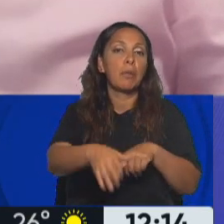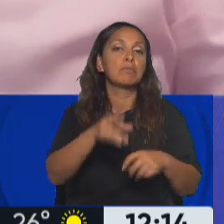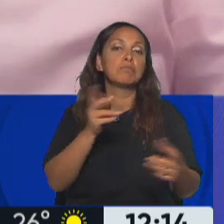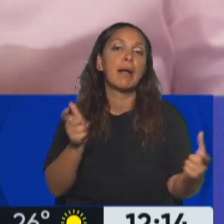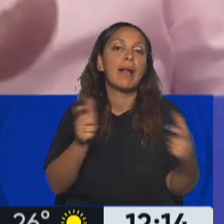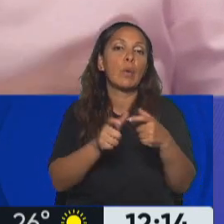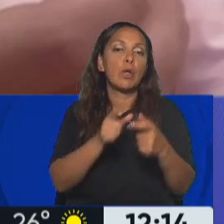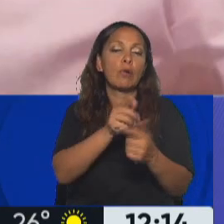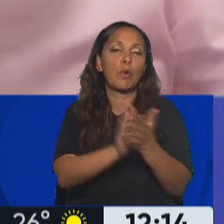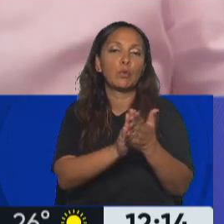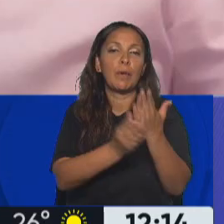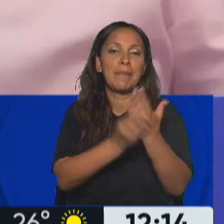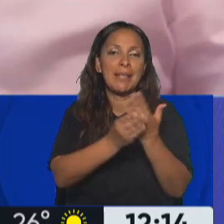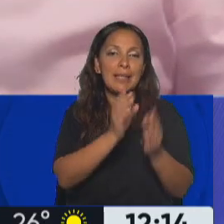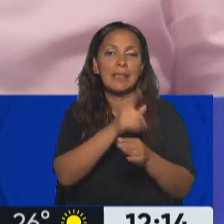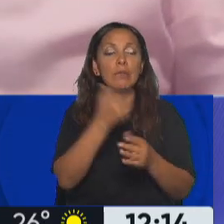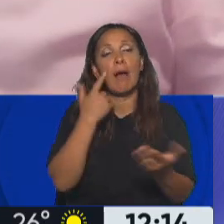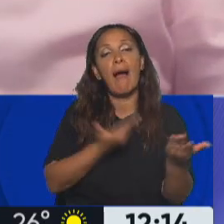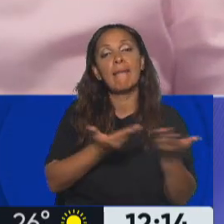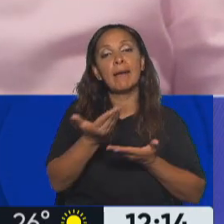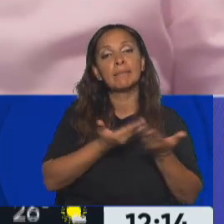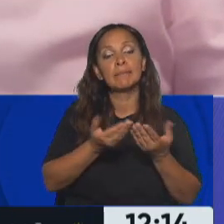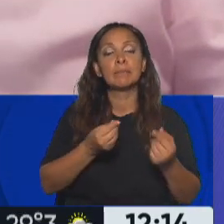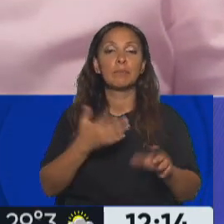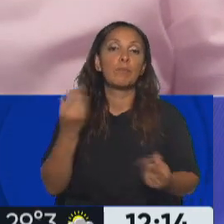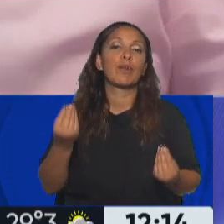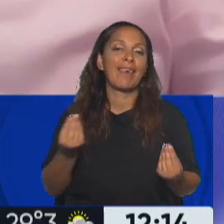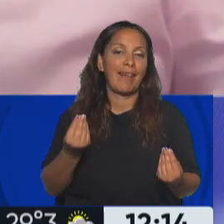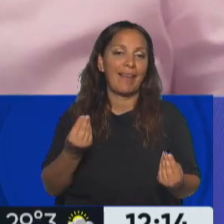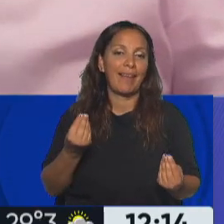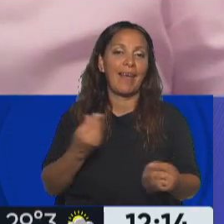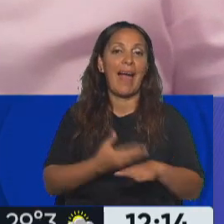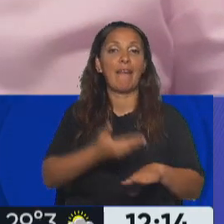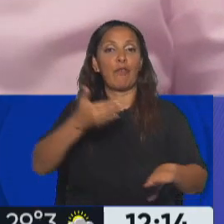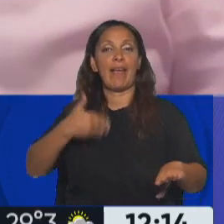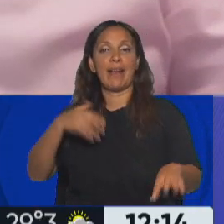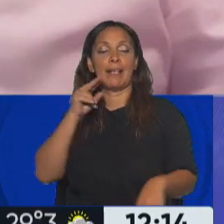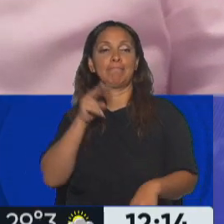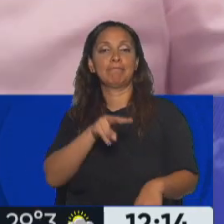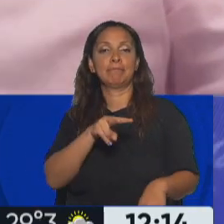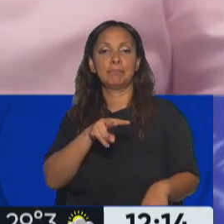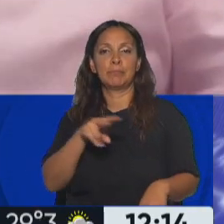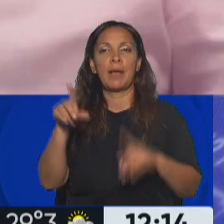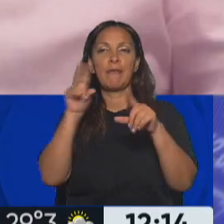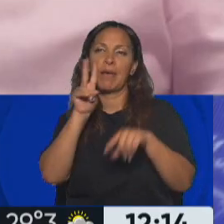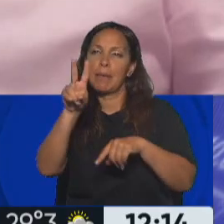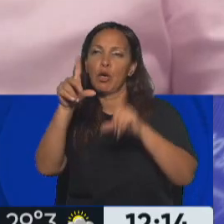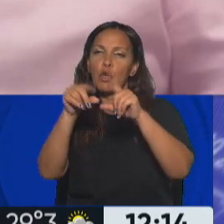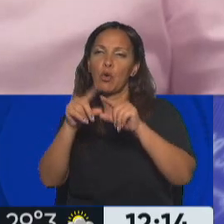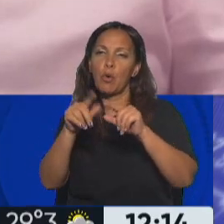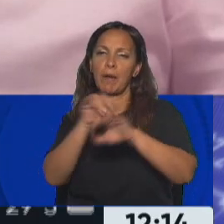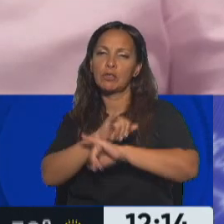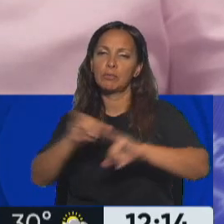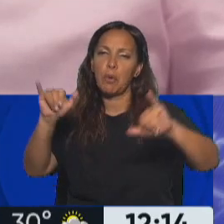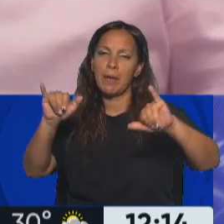y nos enteraremos desde adentro. Uno muchas veces desde afuera maneja los números que se publican, pero